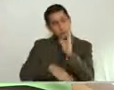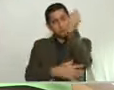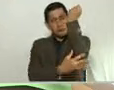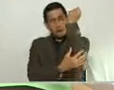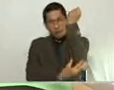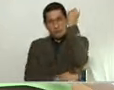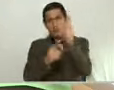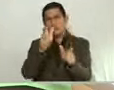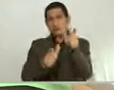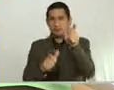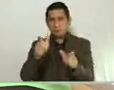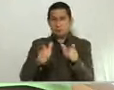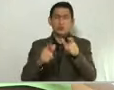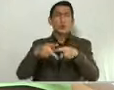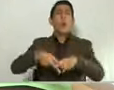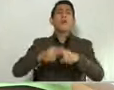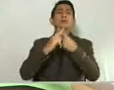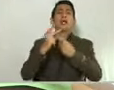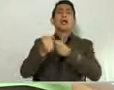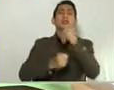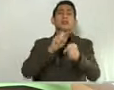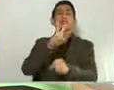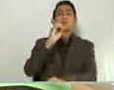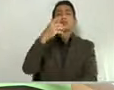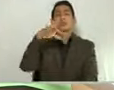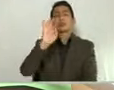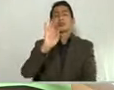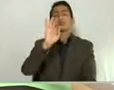durante desde el 2019 a la fecha. Son las